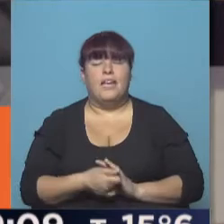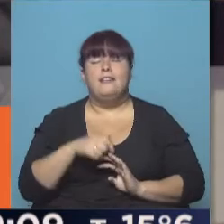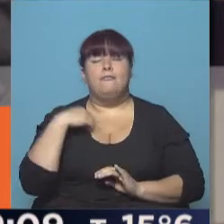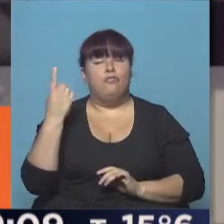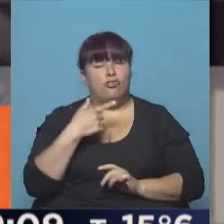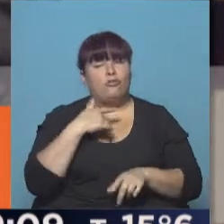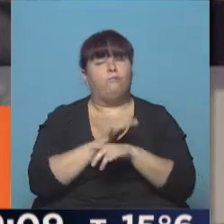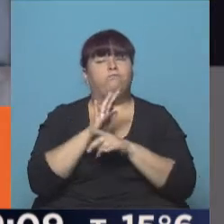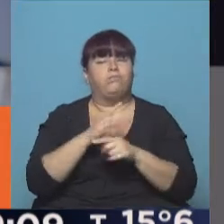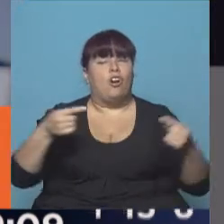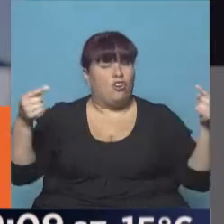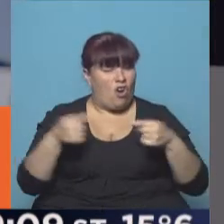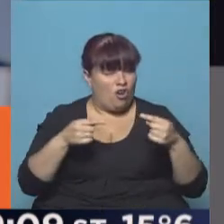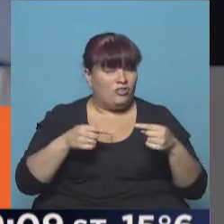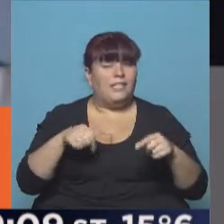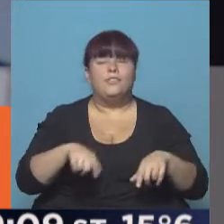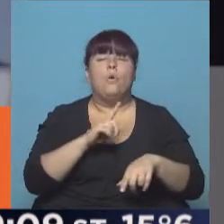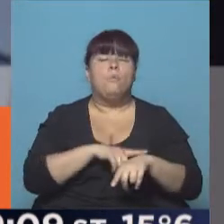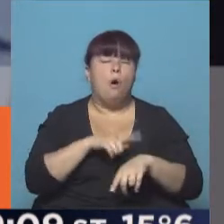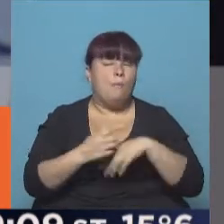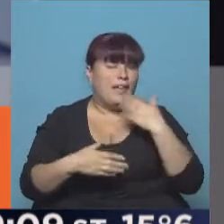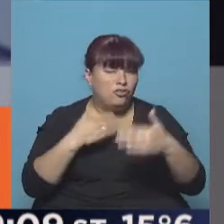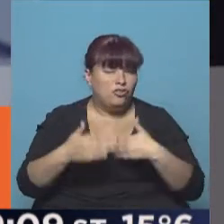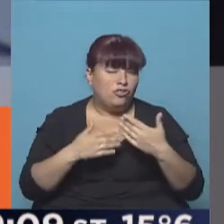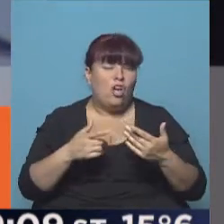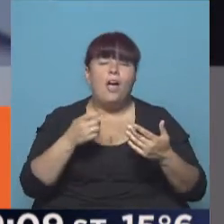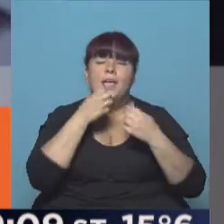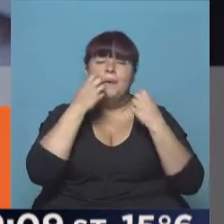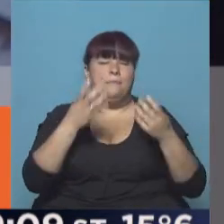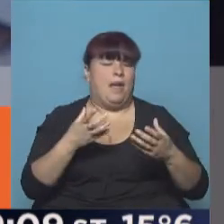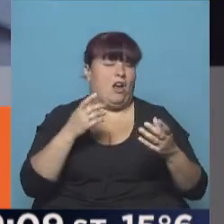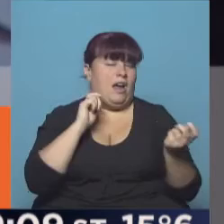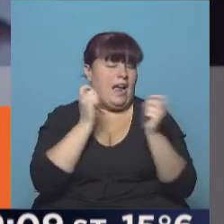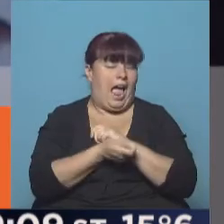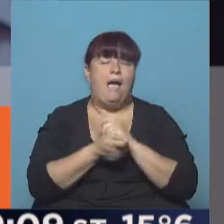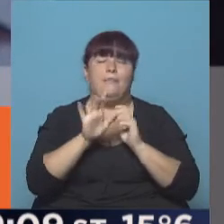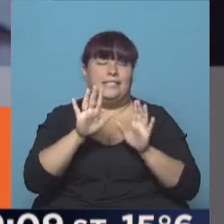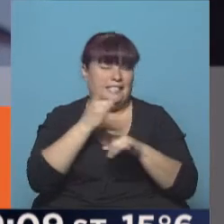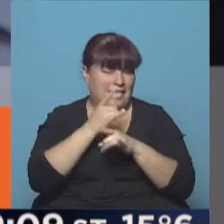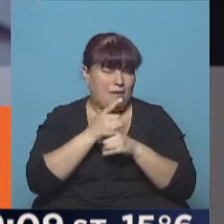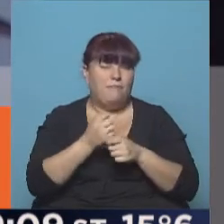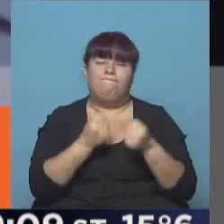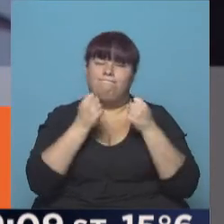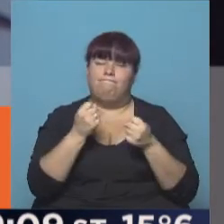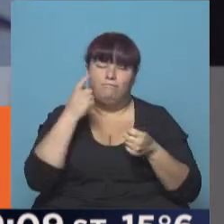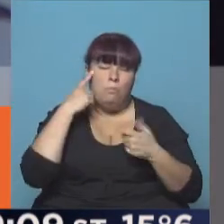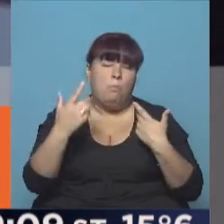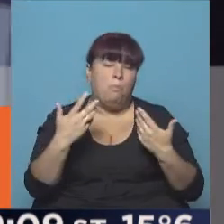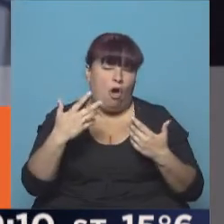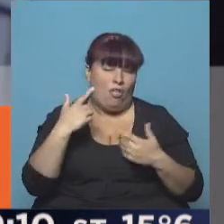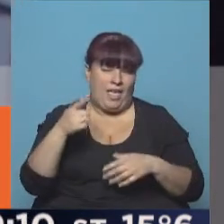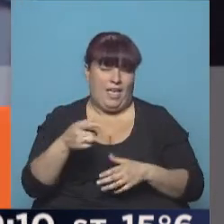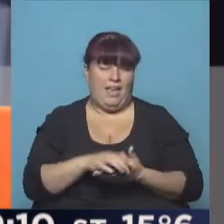nosotros denominamos la oposición está en un proceso de reconstrucción, que es lo que ocurre habitualmente. Se consolida la opción de poder, el que